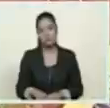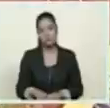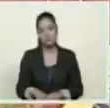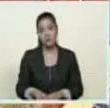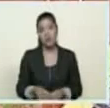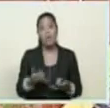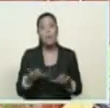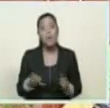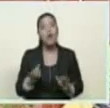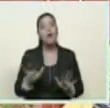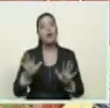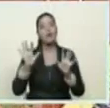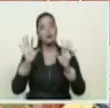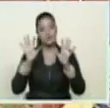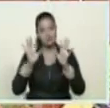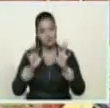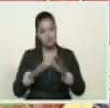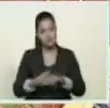por ahora